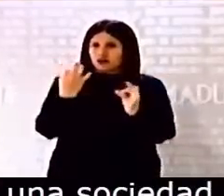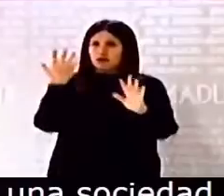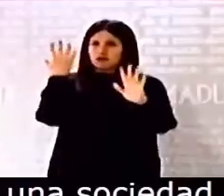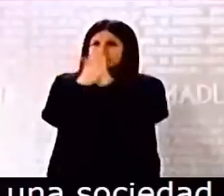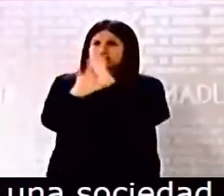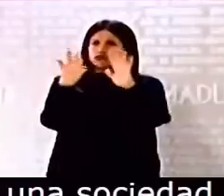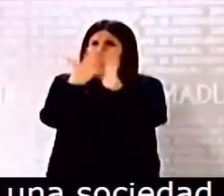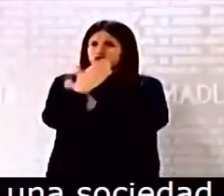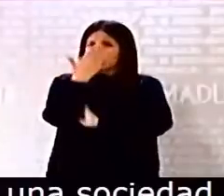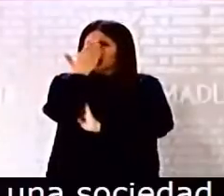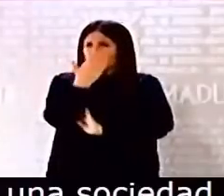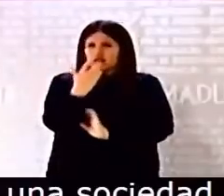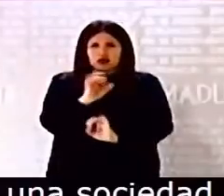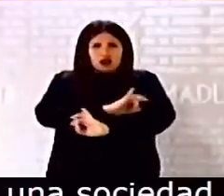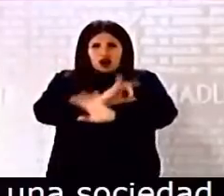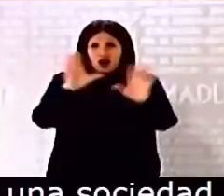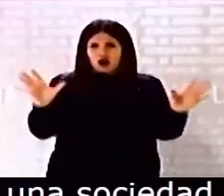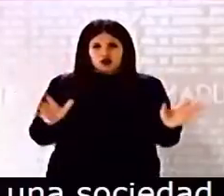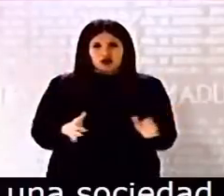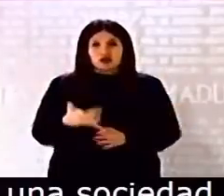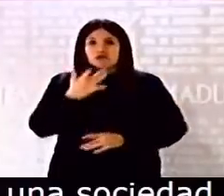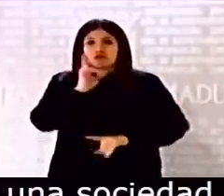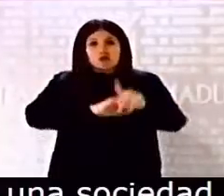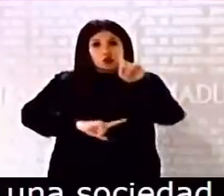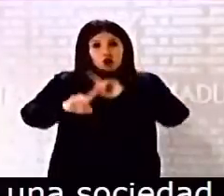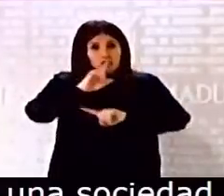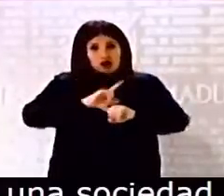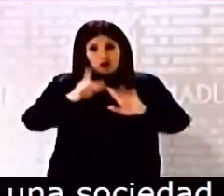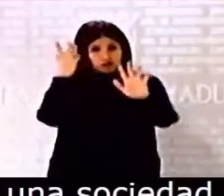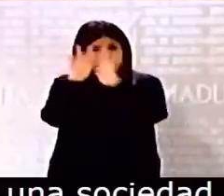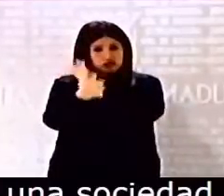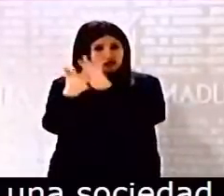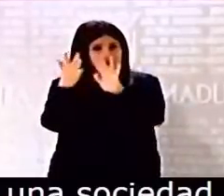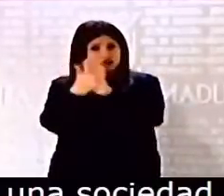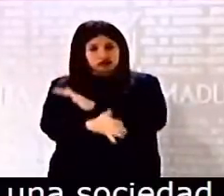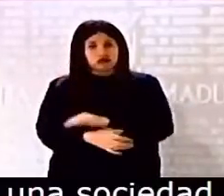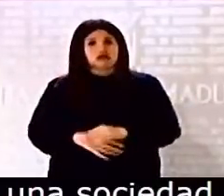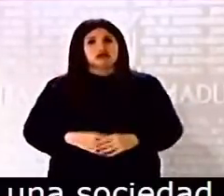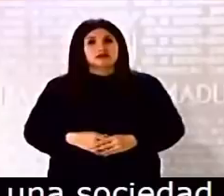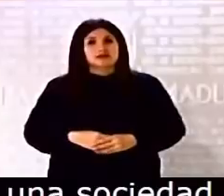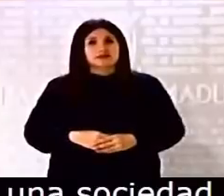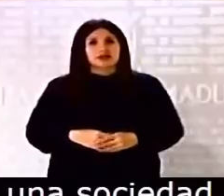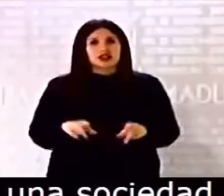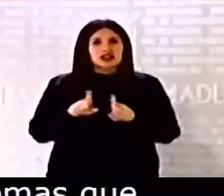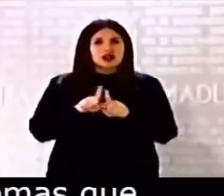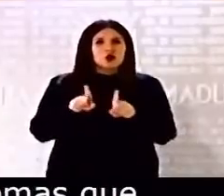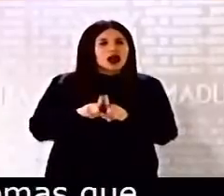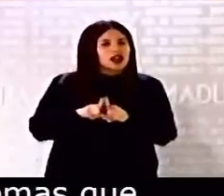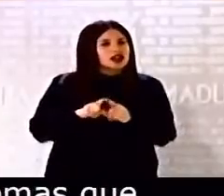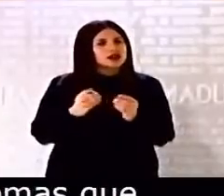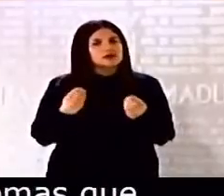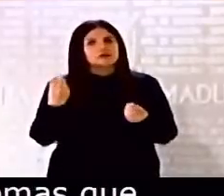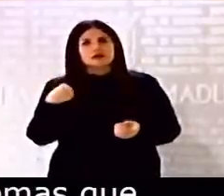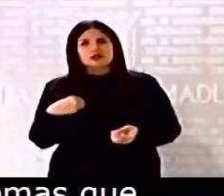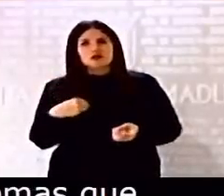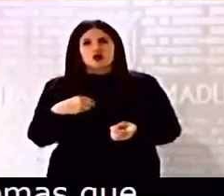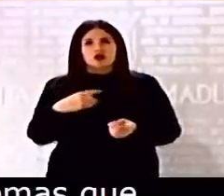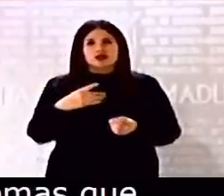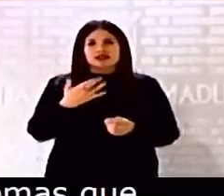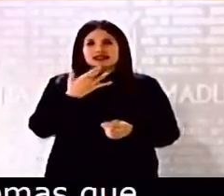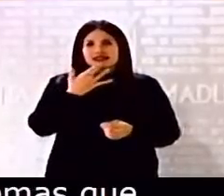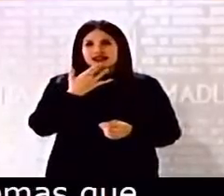cara, que hay que decirle los problemas que tenemos, que no hay que ocultarle lo que no hay que